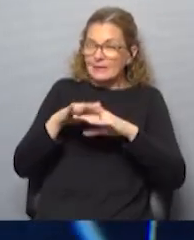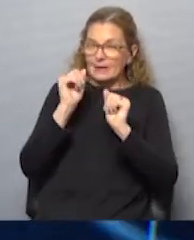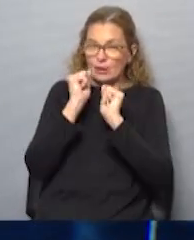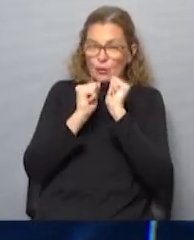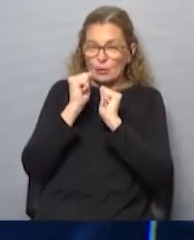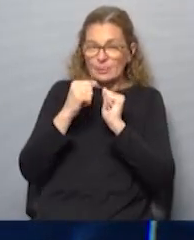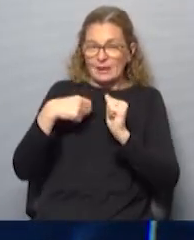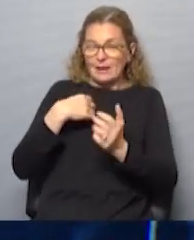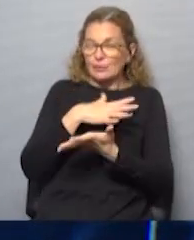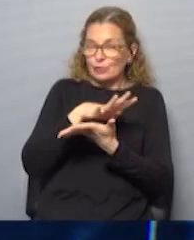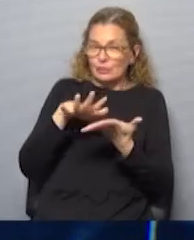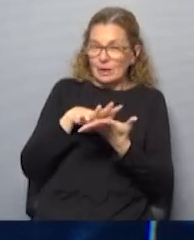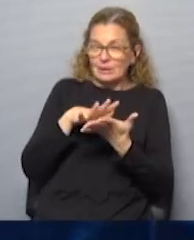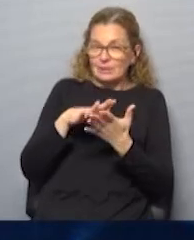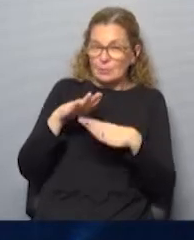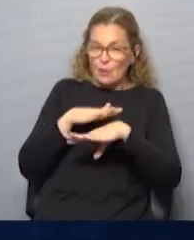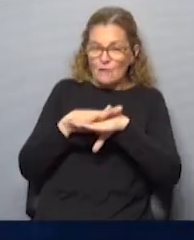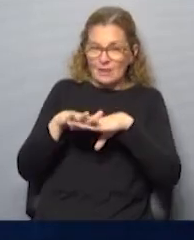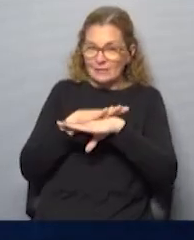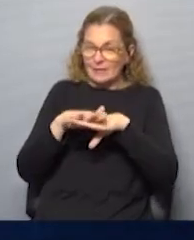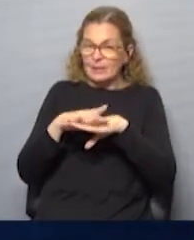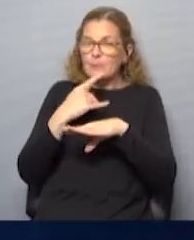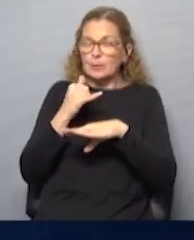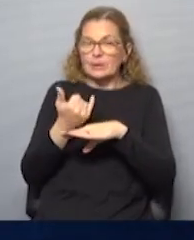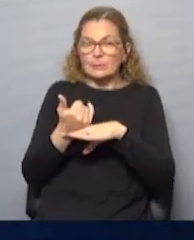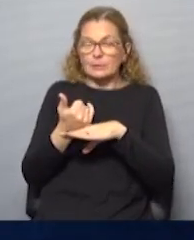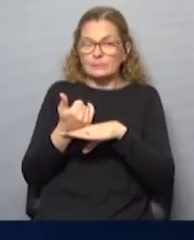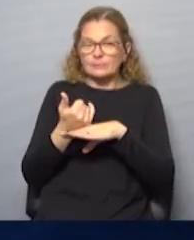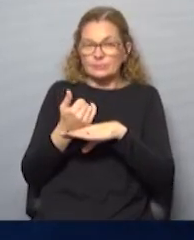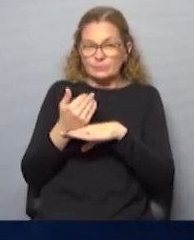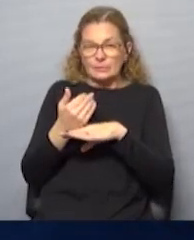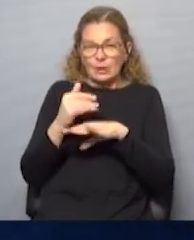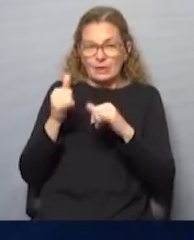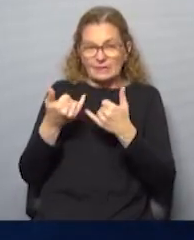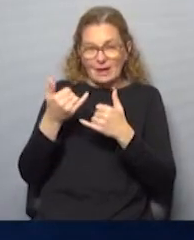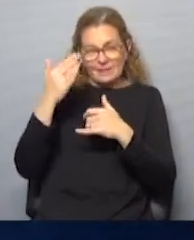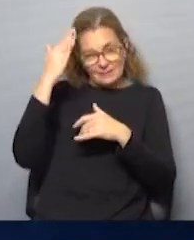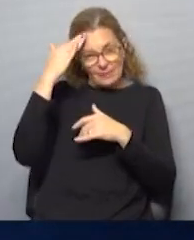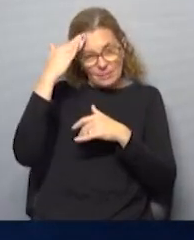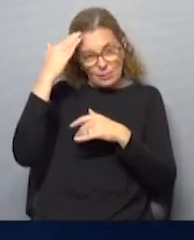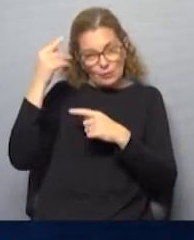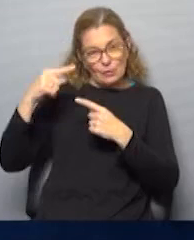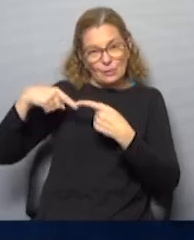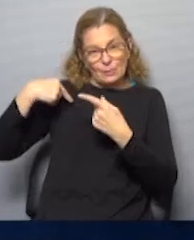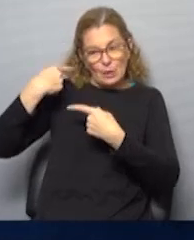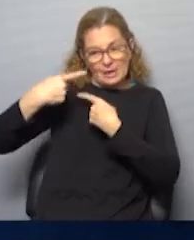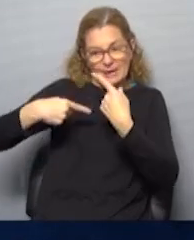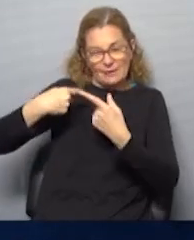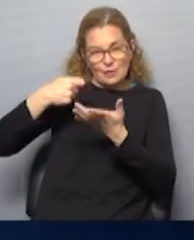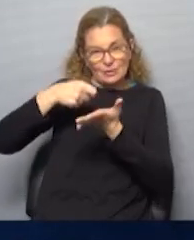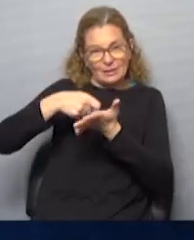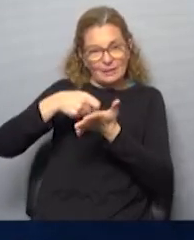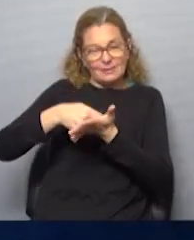y social que estuviera basada en el uso del conocimiento ya como generación de riqueza o incluso